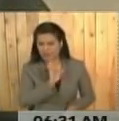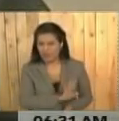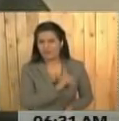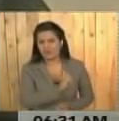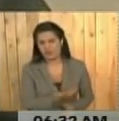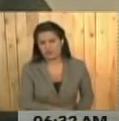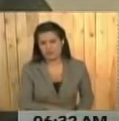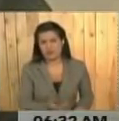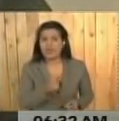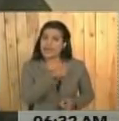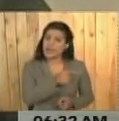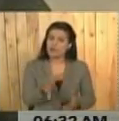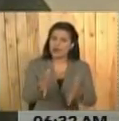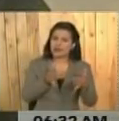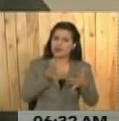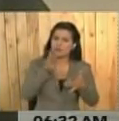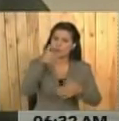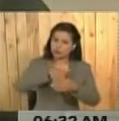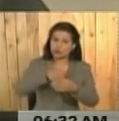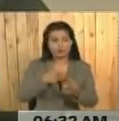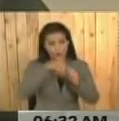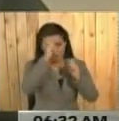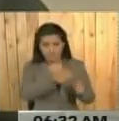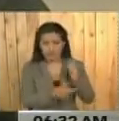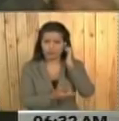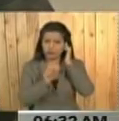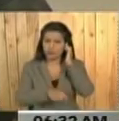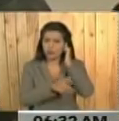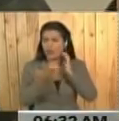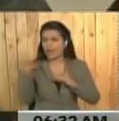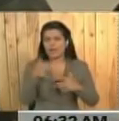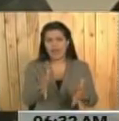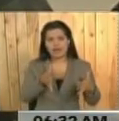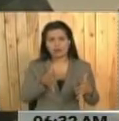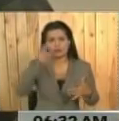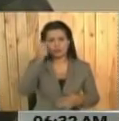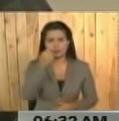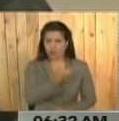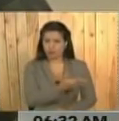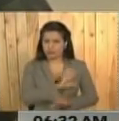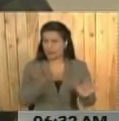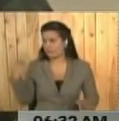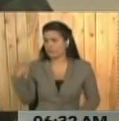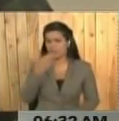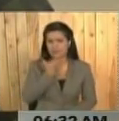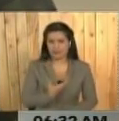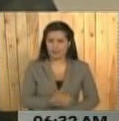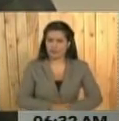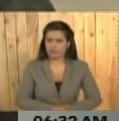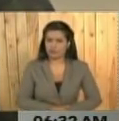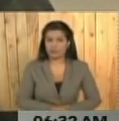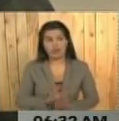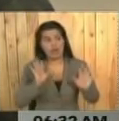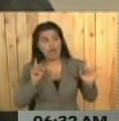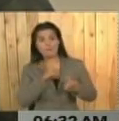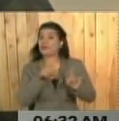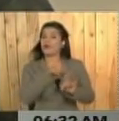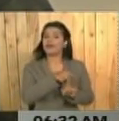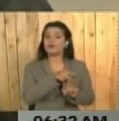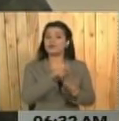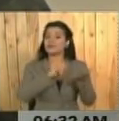ganaron unas elecciones nosotros lo reconocemos ganaron las elecciones en diciembre pero eso no lo han podido traducir en